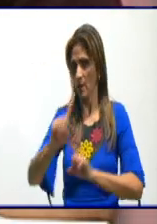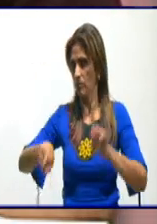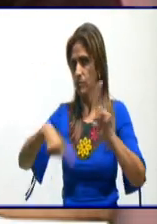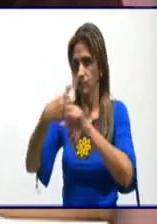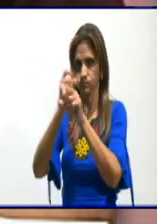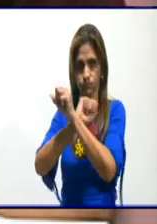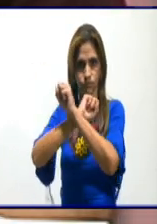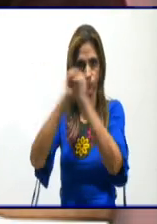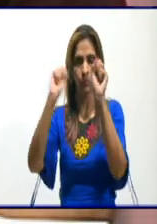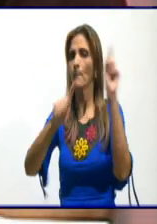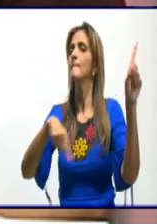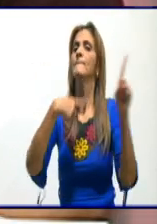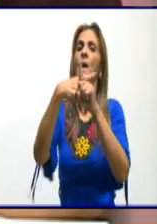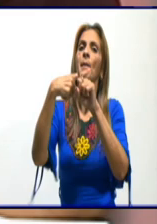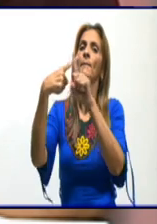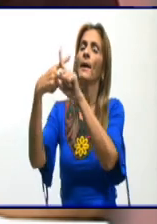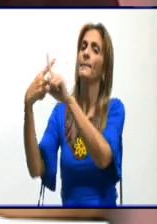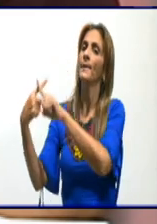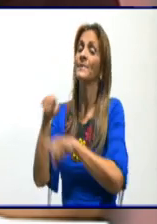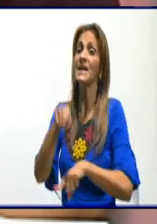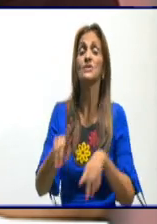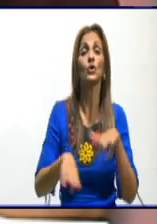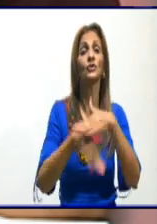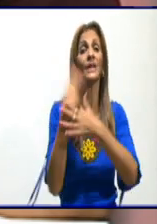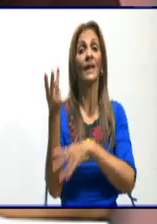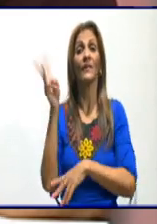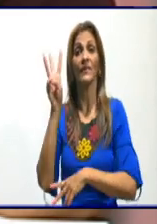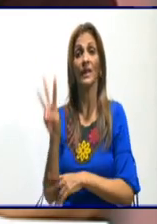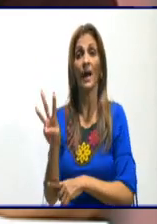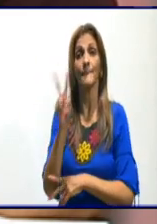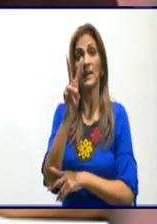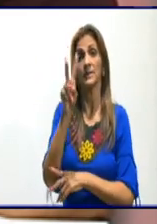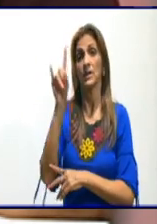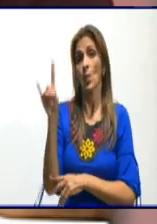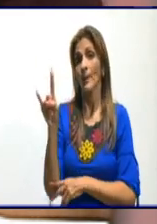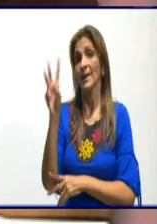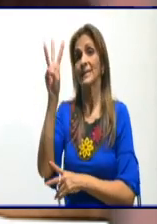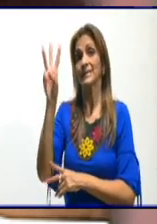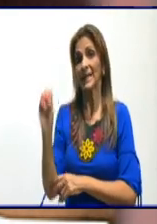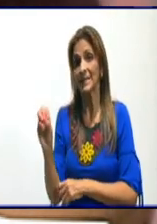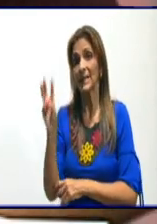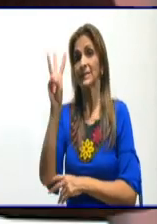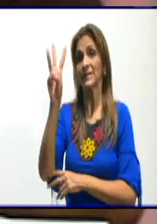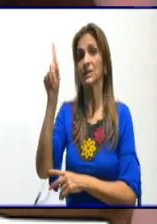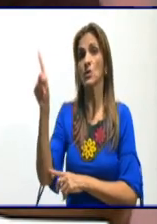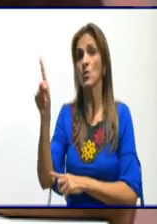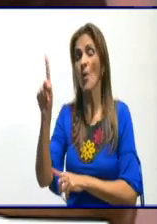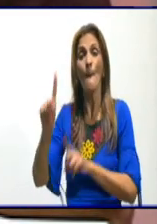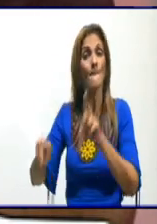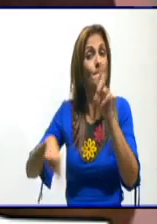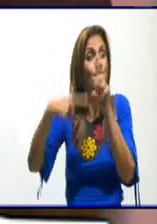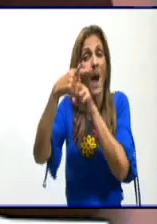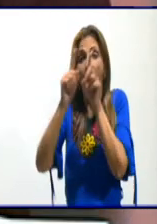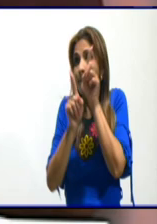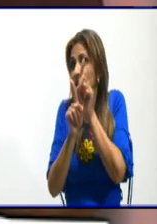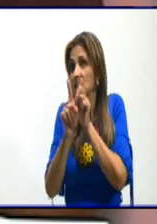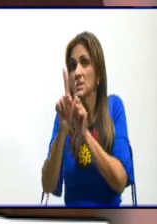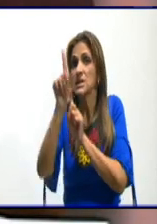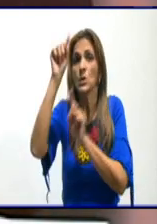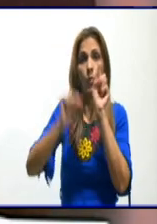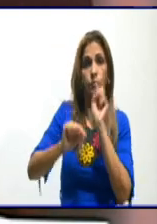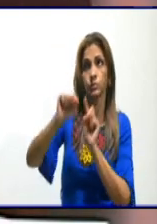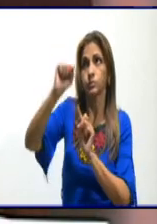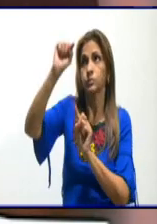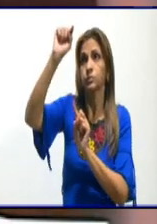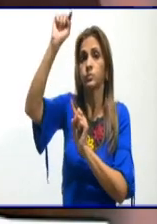dije. Y esos tres días, 29, 30 y 31, son los que marcan el pico más alto de la epidemia. El pico, 127,